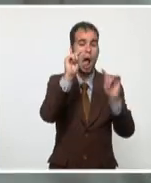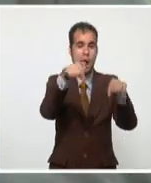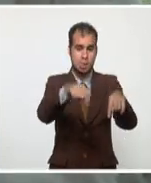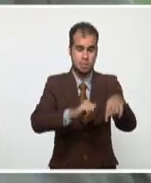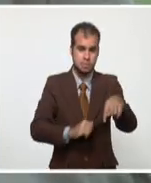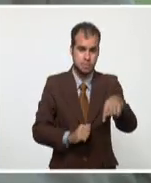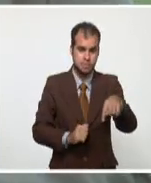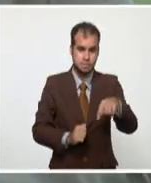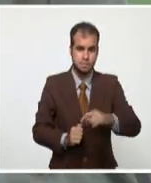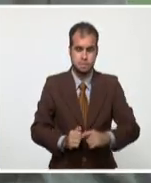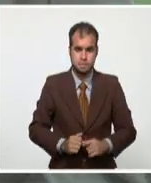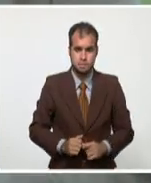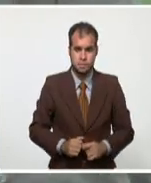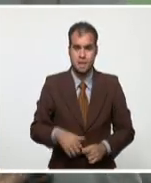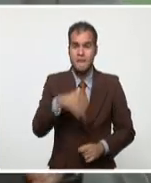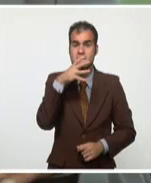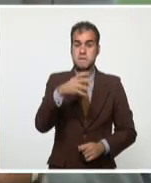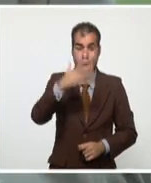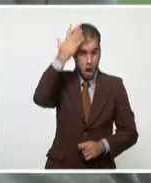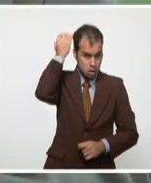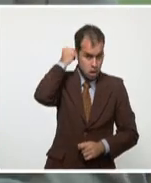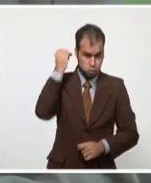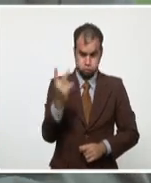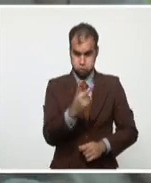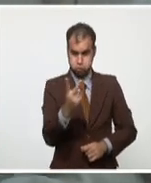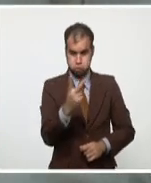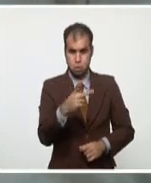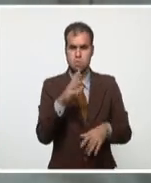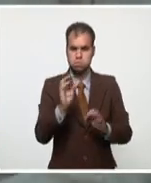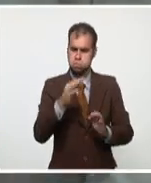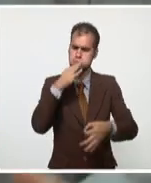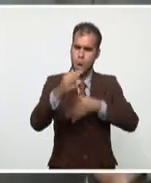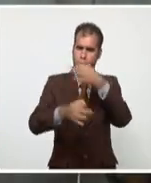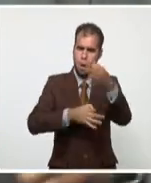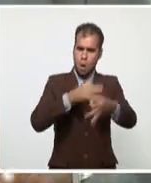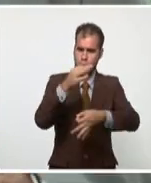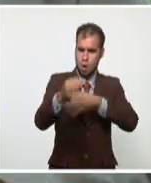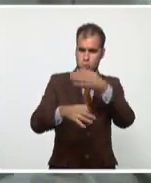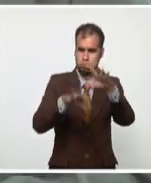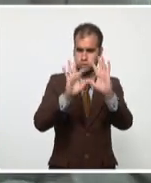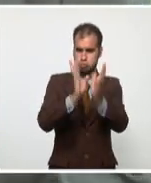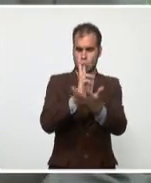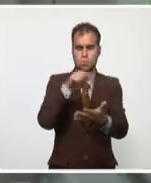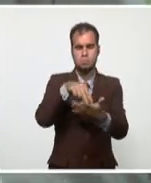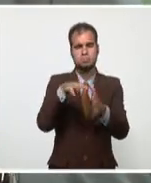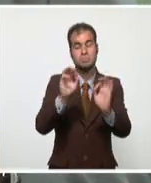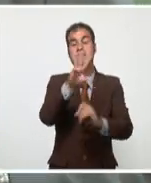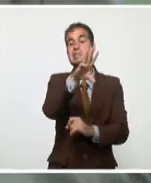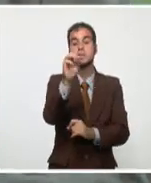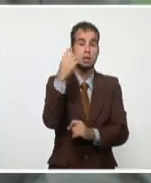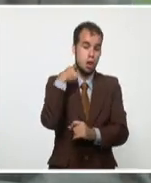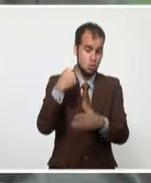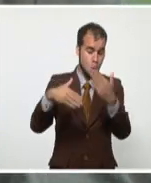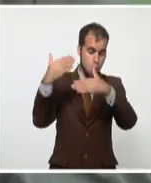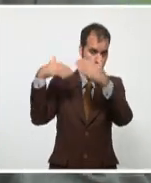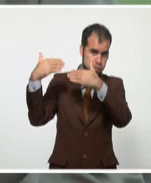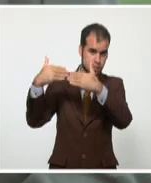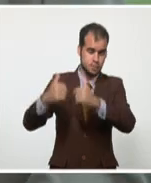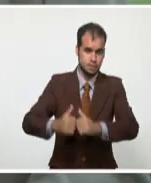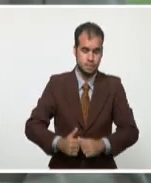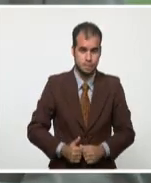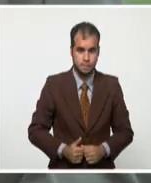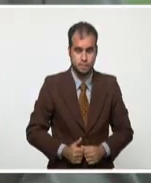Grajales, Fidel y Raúl realizaron estas vibrantes alocuciones hace 3 décadas, en las que manifestaron una vez